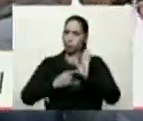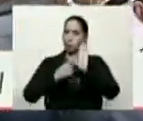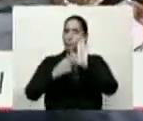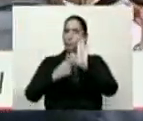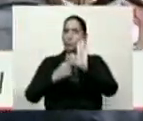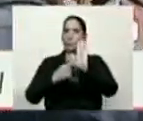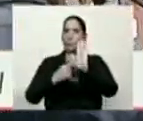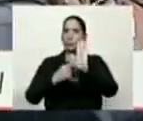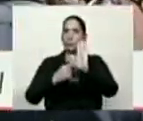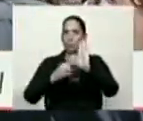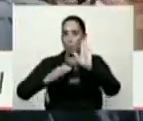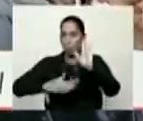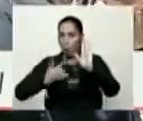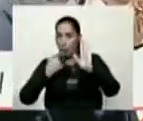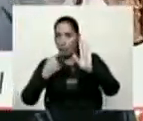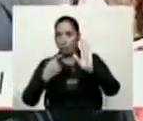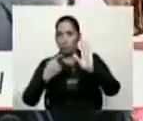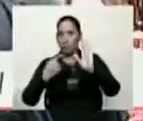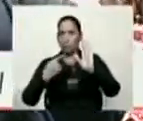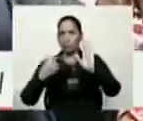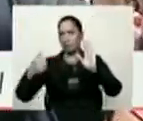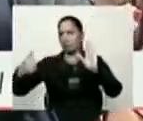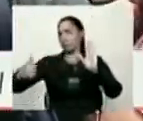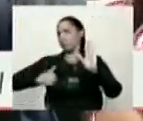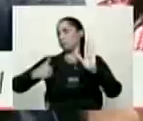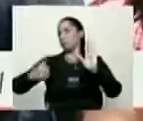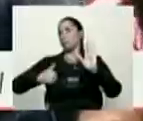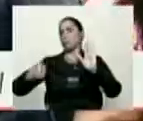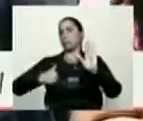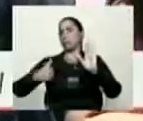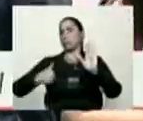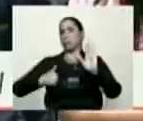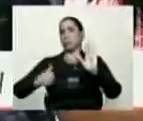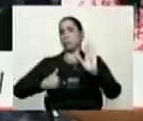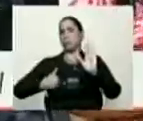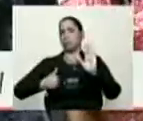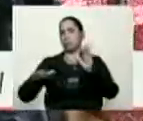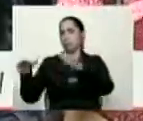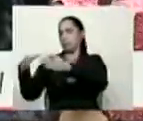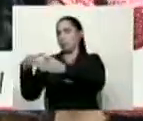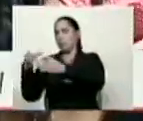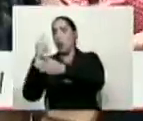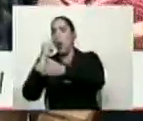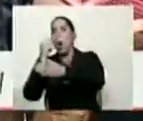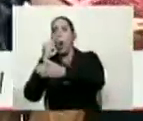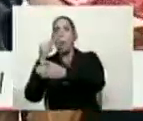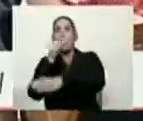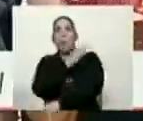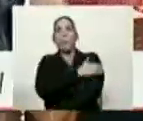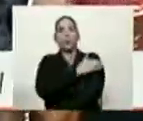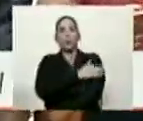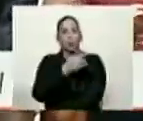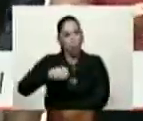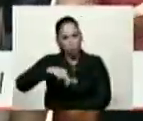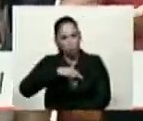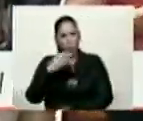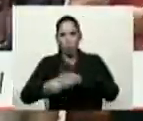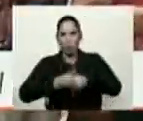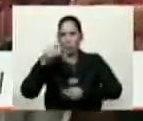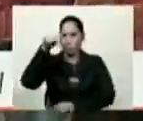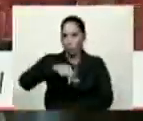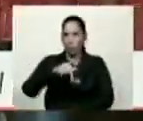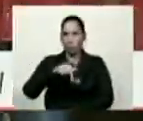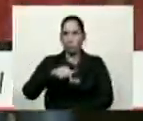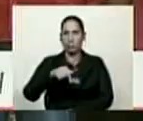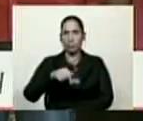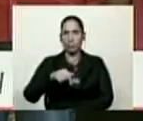Pueden decir lo que quieran los señores de la oposición, Pero lo que estamos haciendo nosotros hoy es